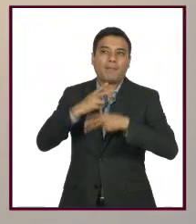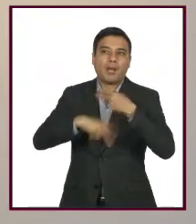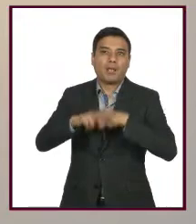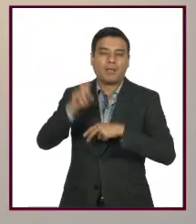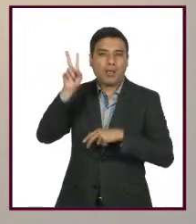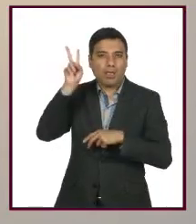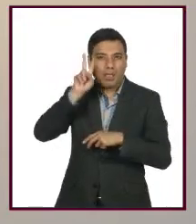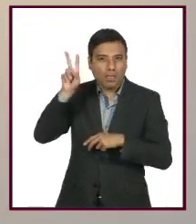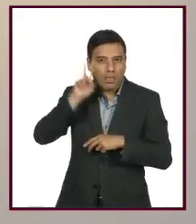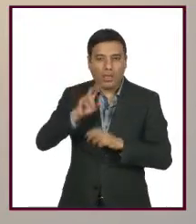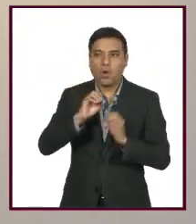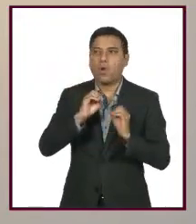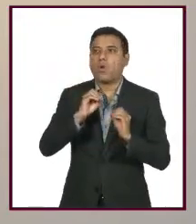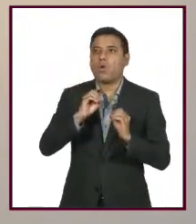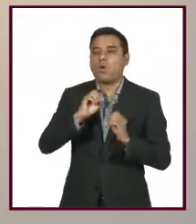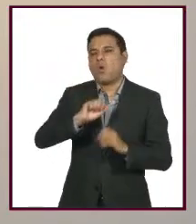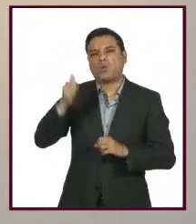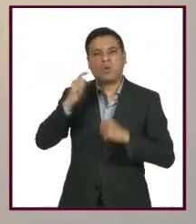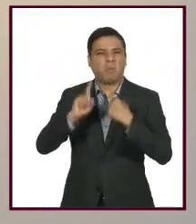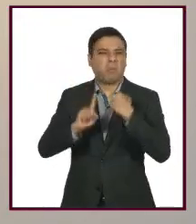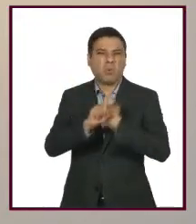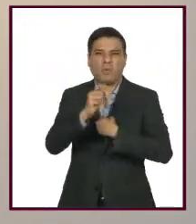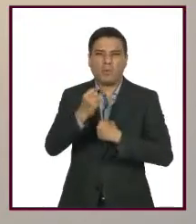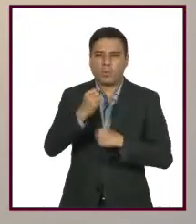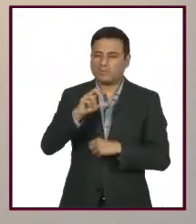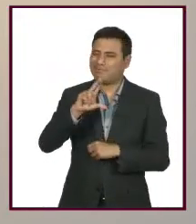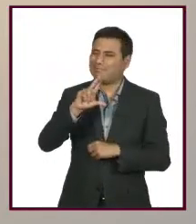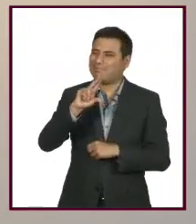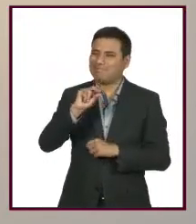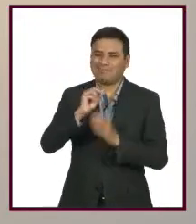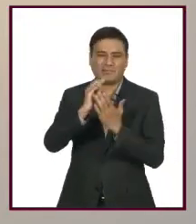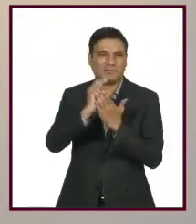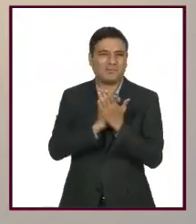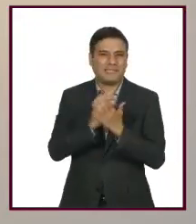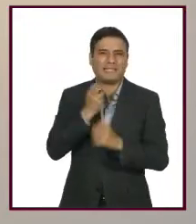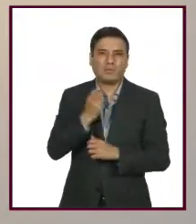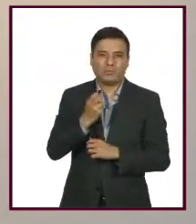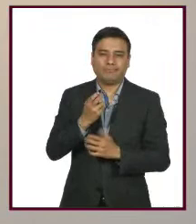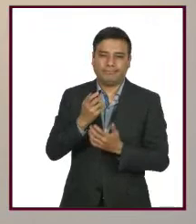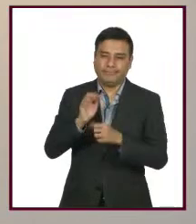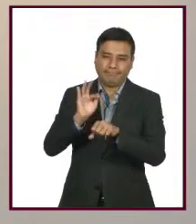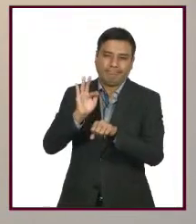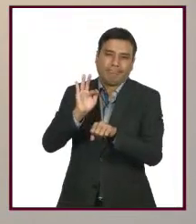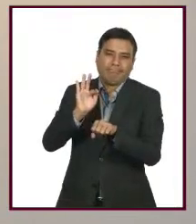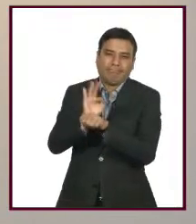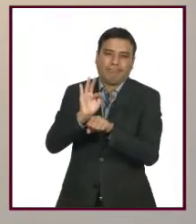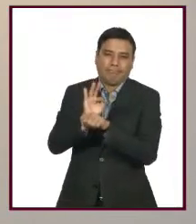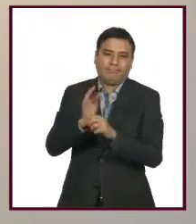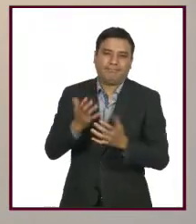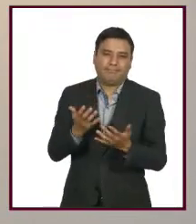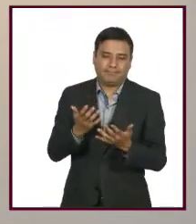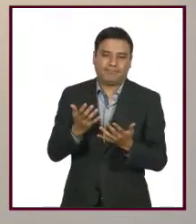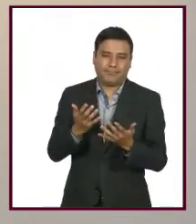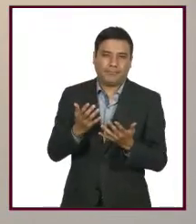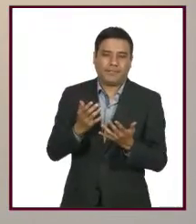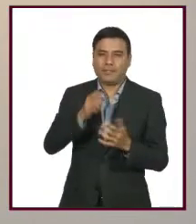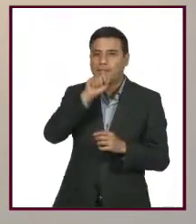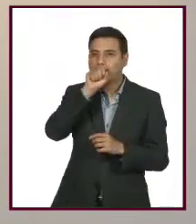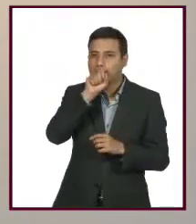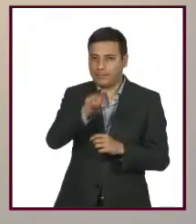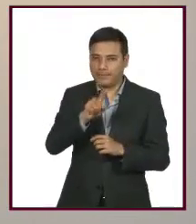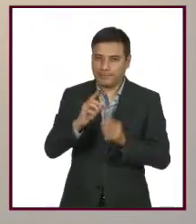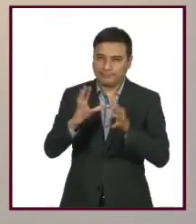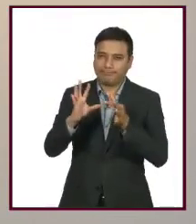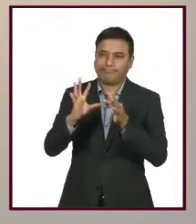consumo o alguna otra situación de mayor riesgo, ¿no? Que esto es por su protección, siempre haciéndole